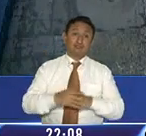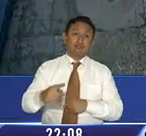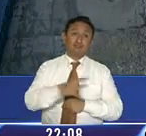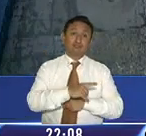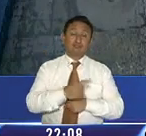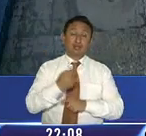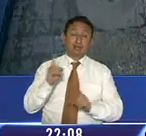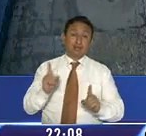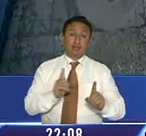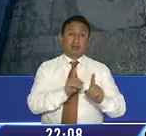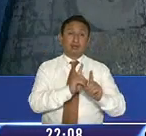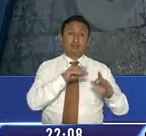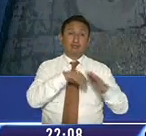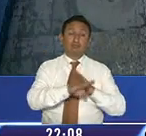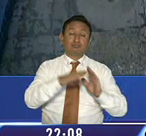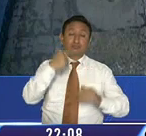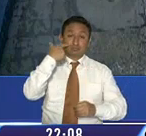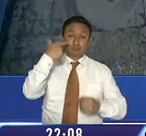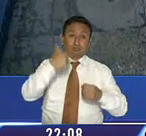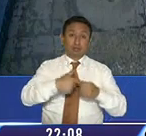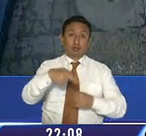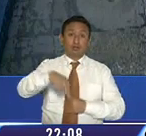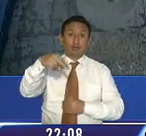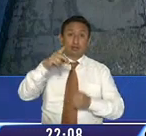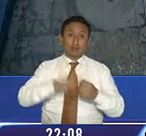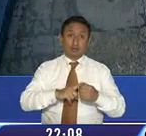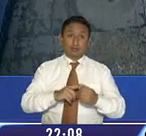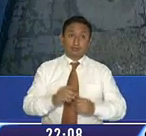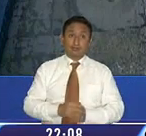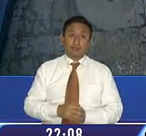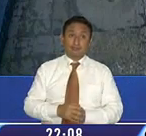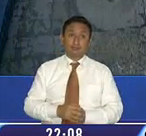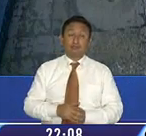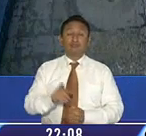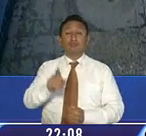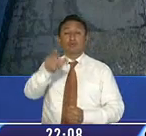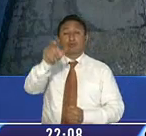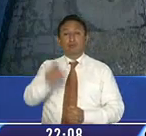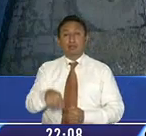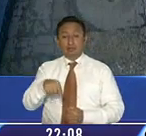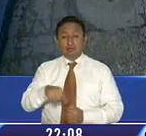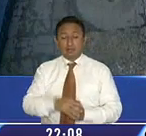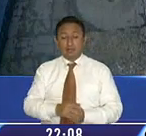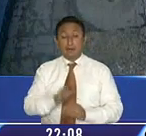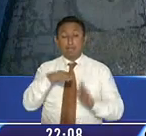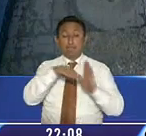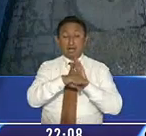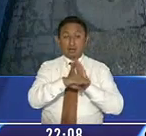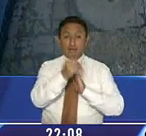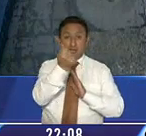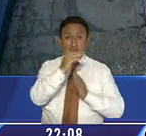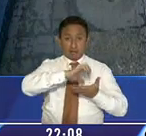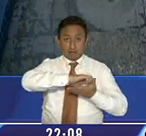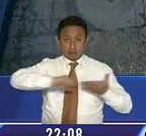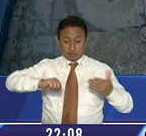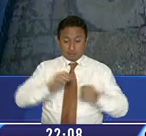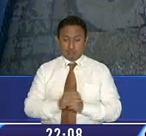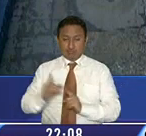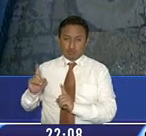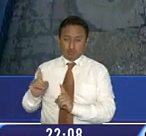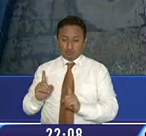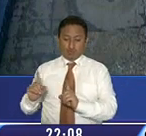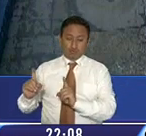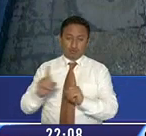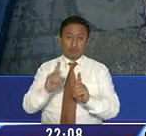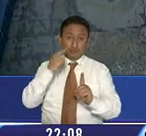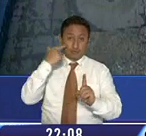de sacapintas al interior de una gasolinera en el norte de Quito. Perfilaron a una persona que sacó dinero de una entidad bancaria y la siguieron hasta la